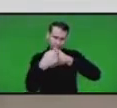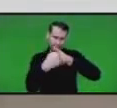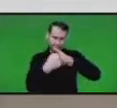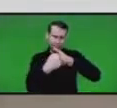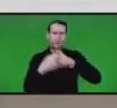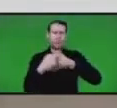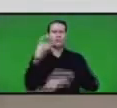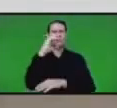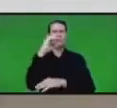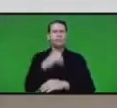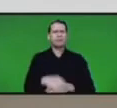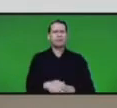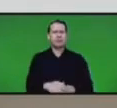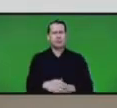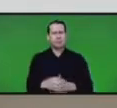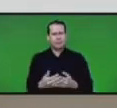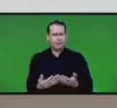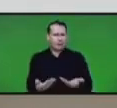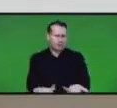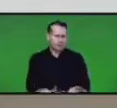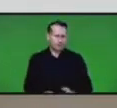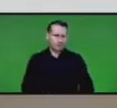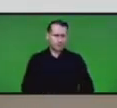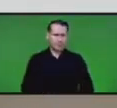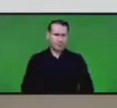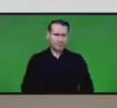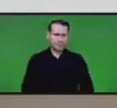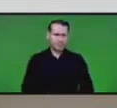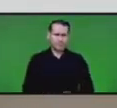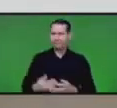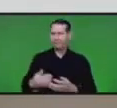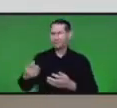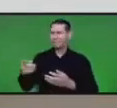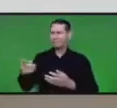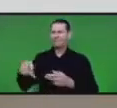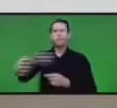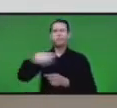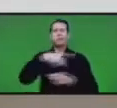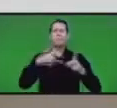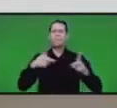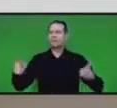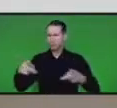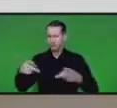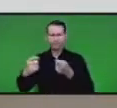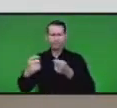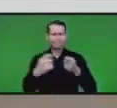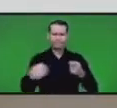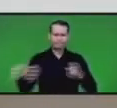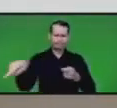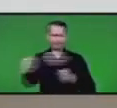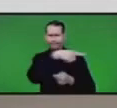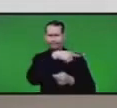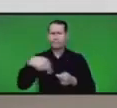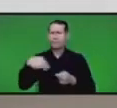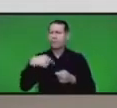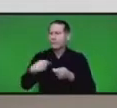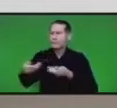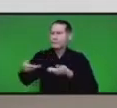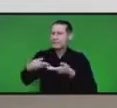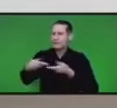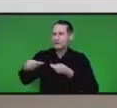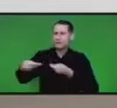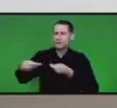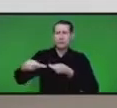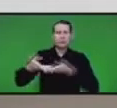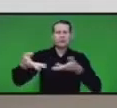Viasat. Con la mezcla de clientes que mencioné, podemos ofrecer servicios que no eran posibles 5 o 7 años